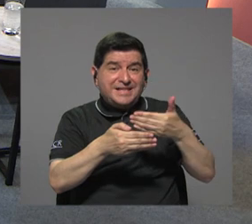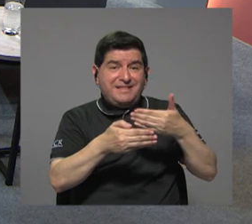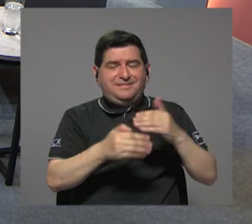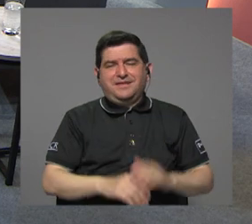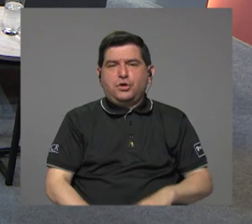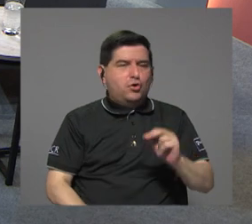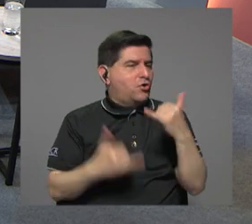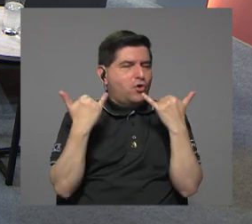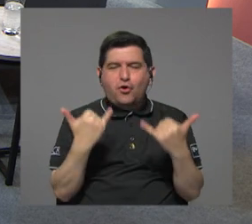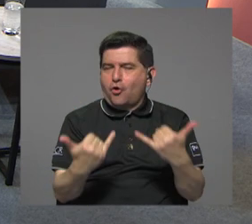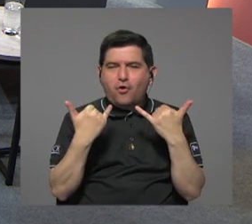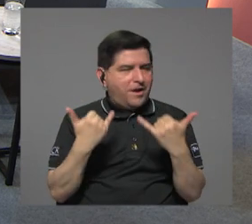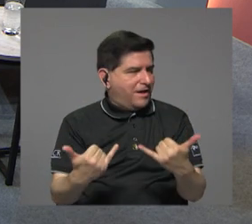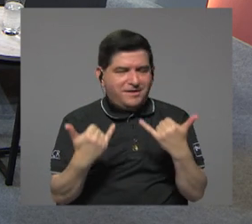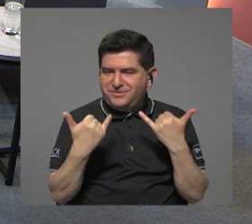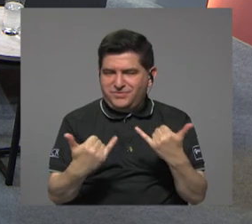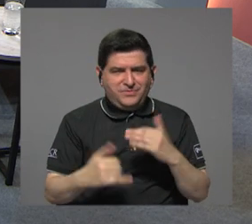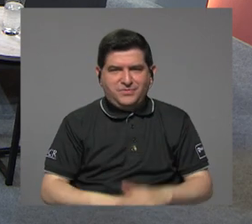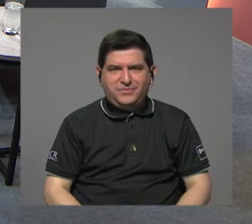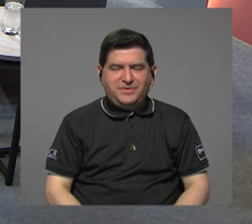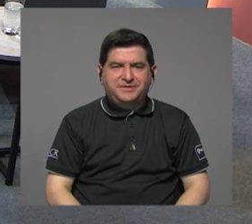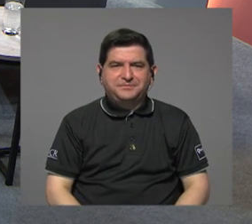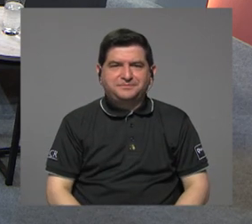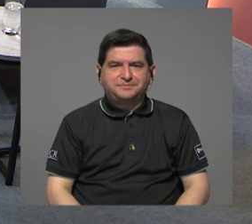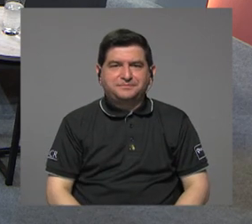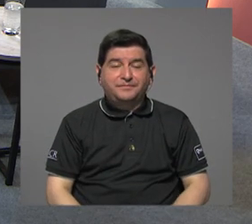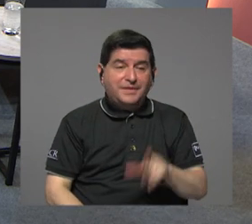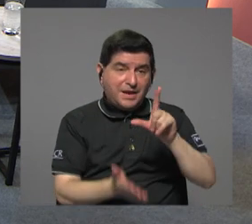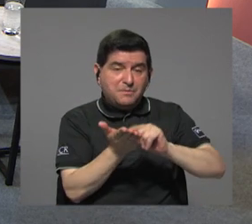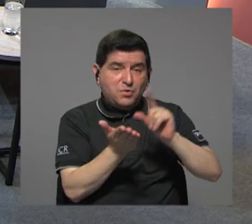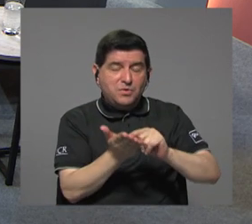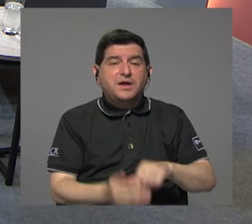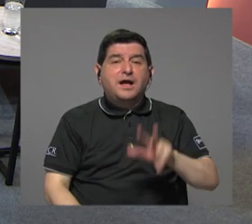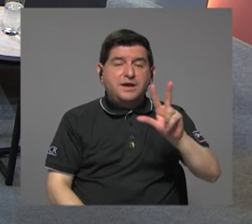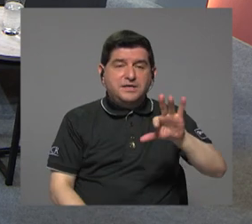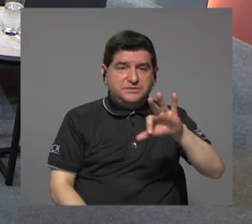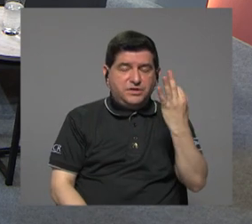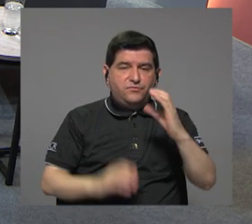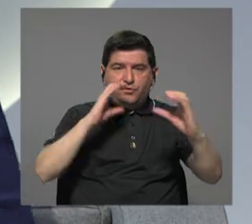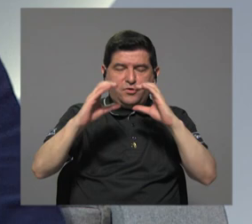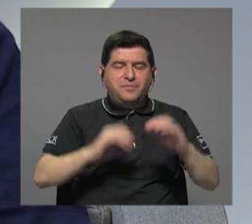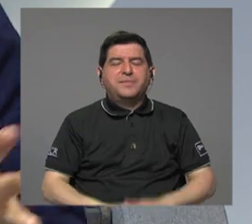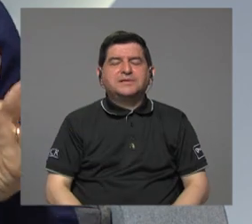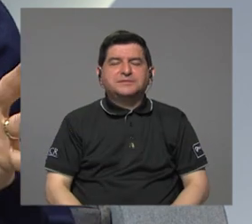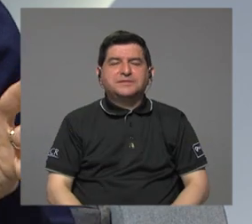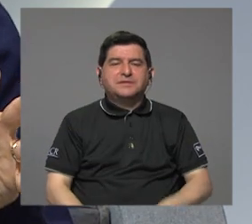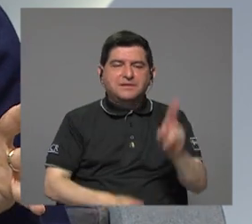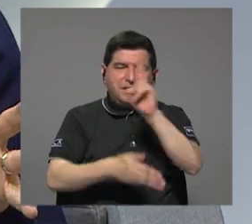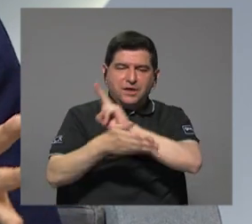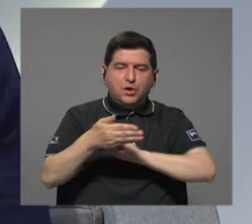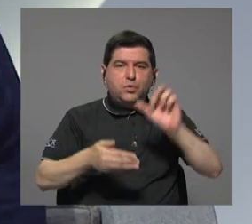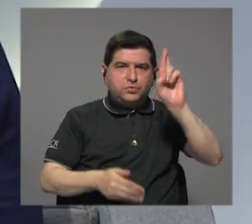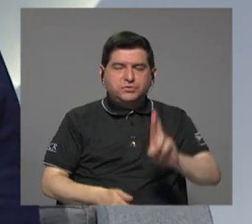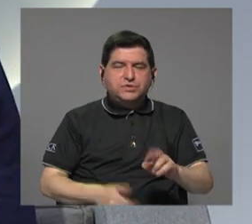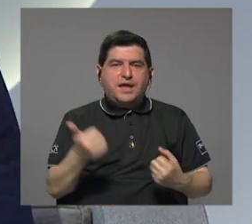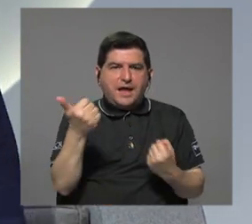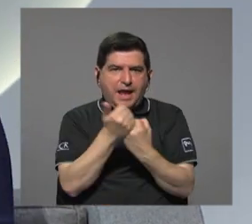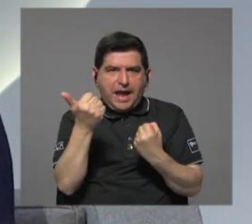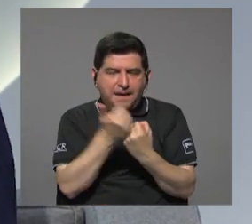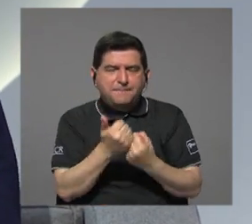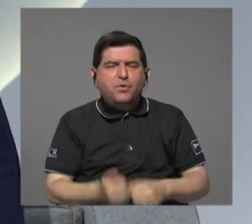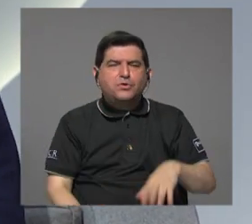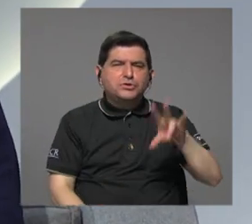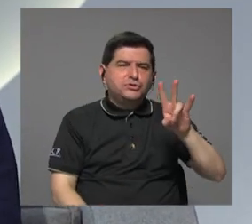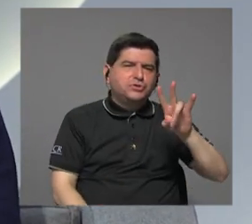no está que está en vigencia en este momento que publicamos los tres medios de la universidad costa rica en torno a un apoyo del